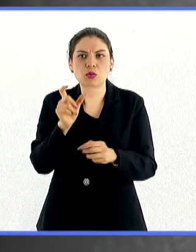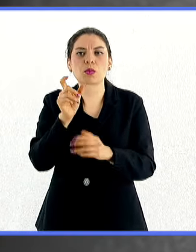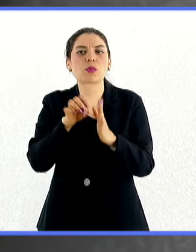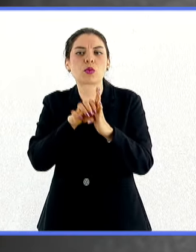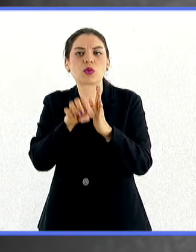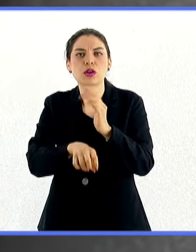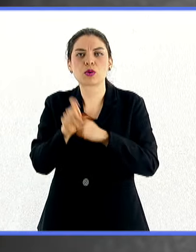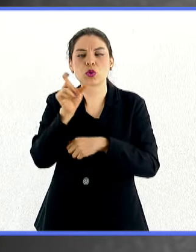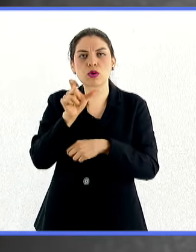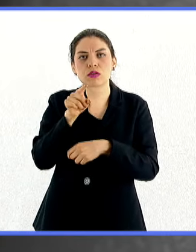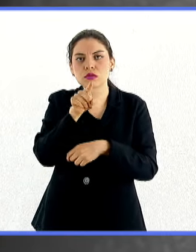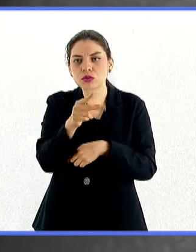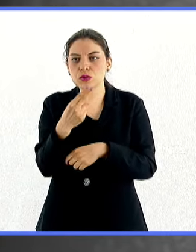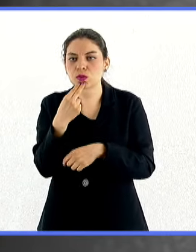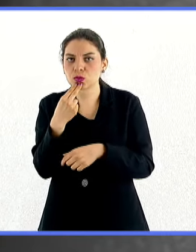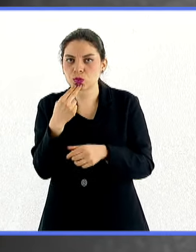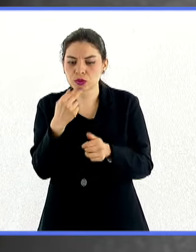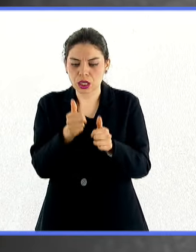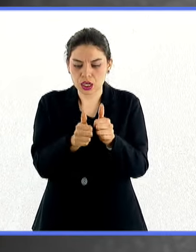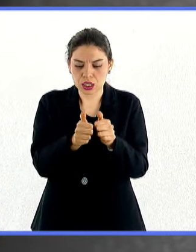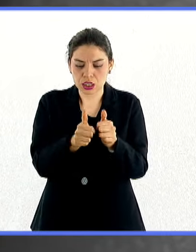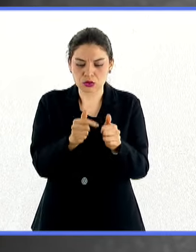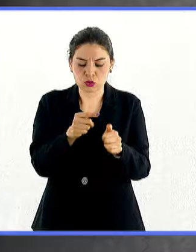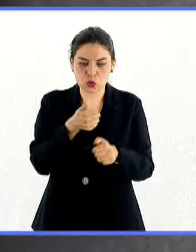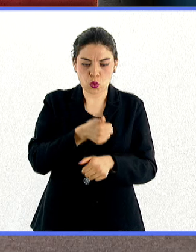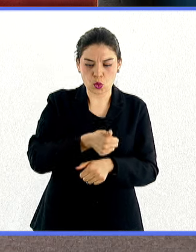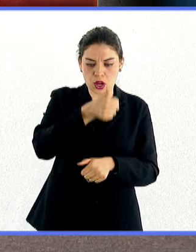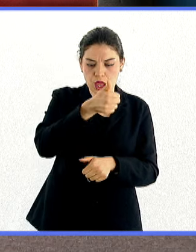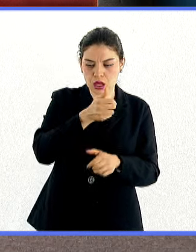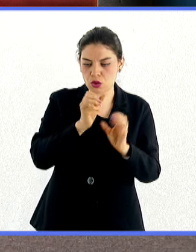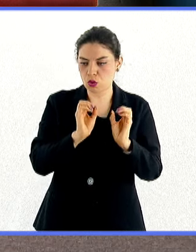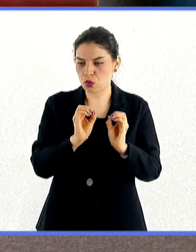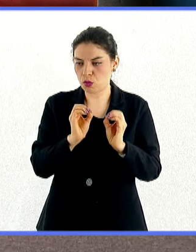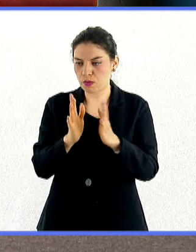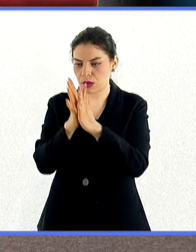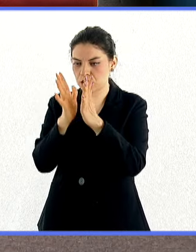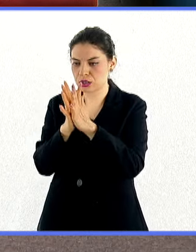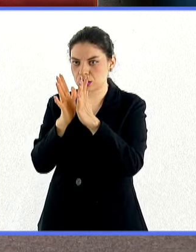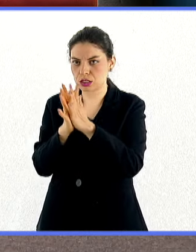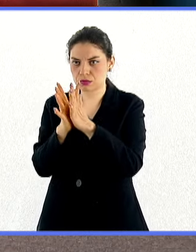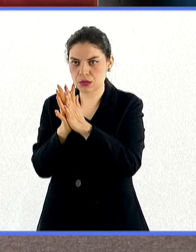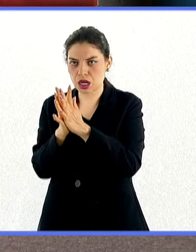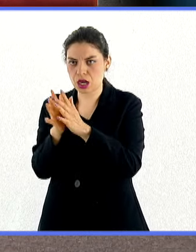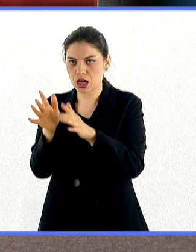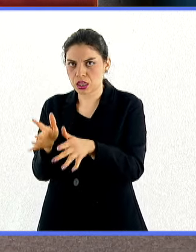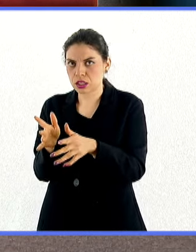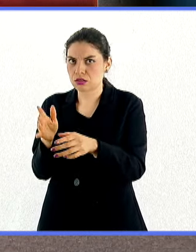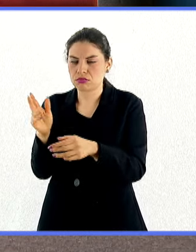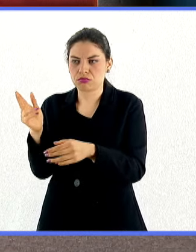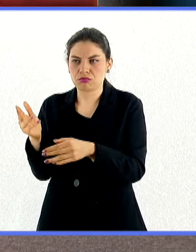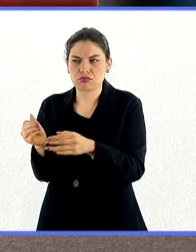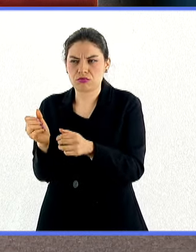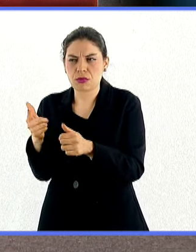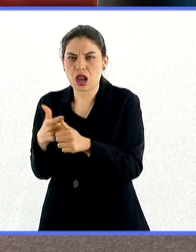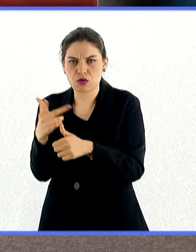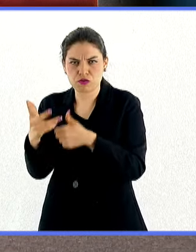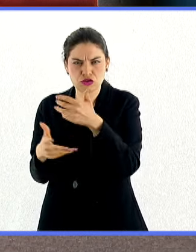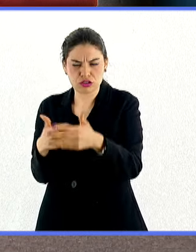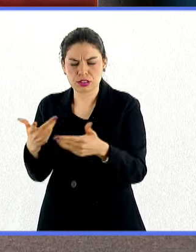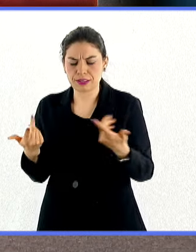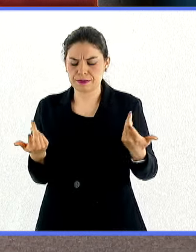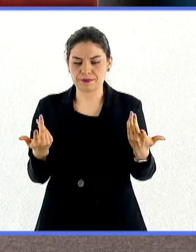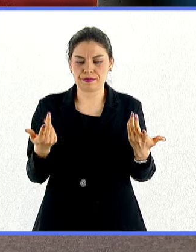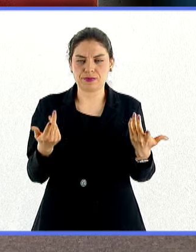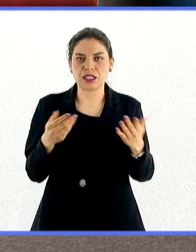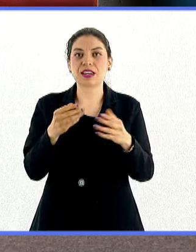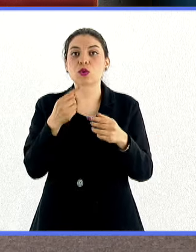disyuntiva binaria de dar un like o sumarte a un linchamiento y en medio no hay nada. En cambio, en la conversación tú me dices algo y yo